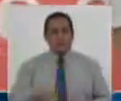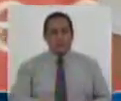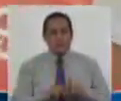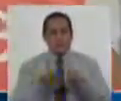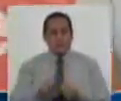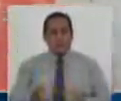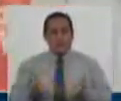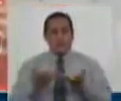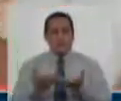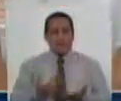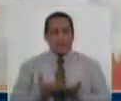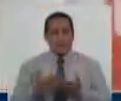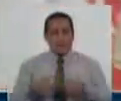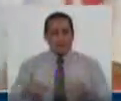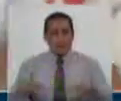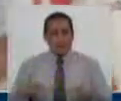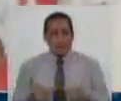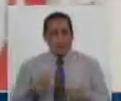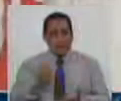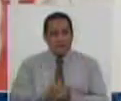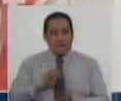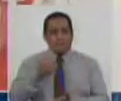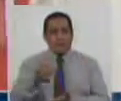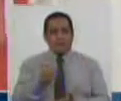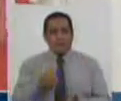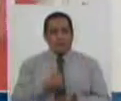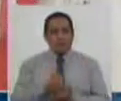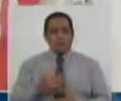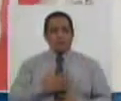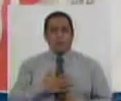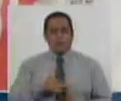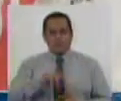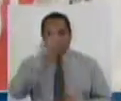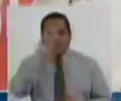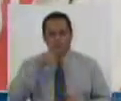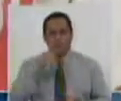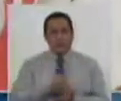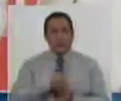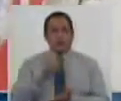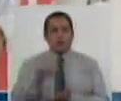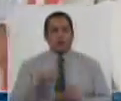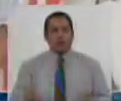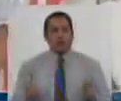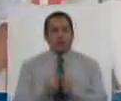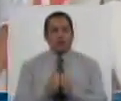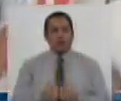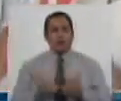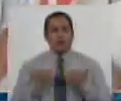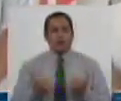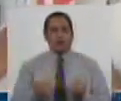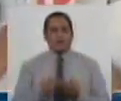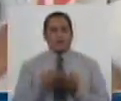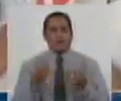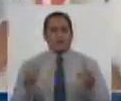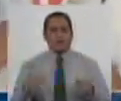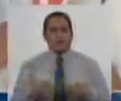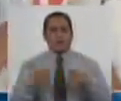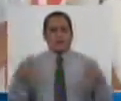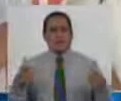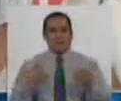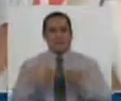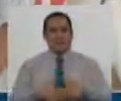para darle fondos a Compras a mi Perú, este programa que compra a través de las pequeñas